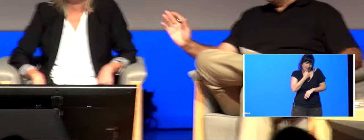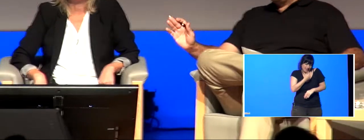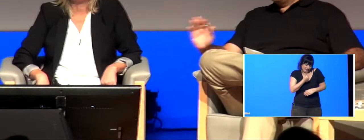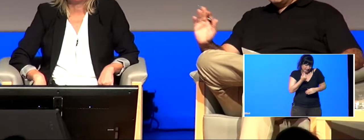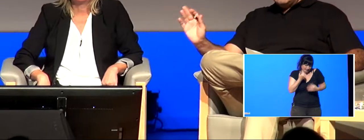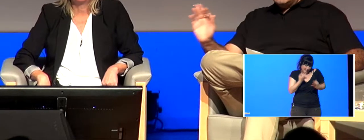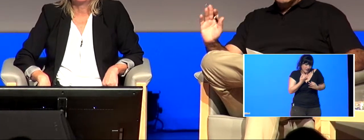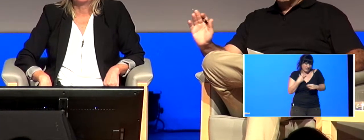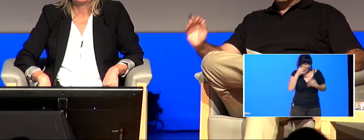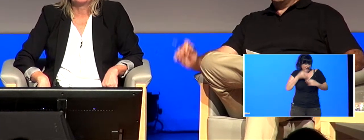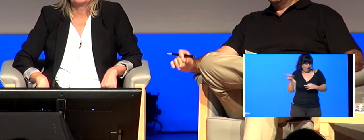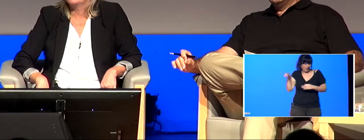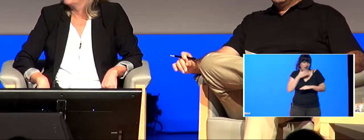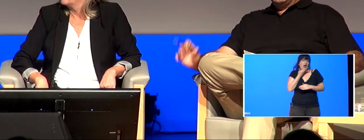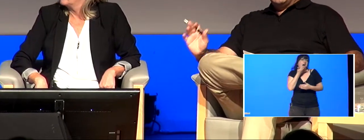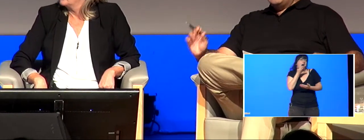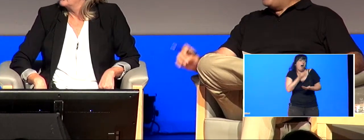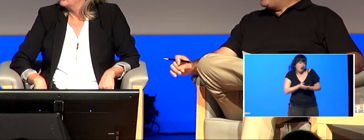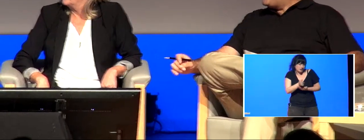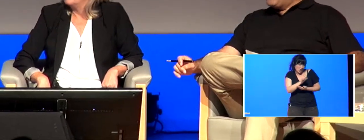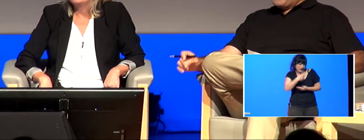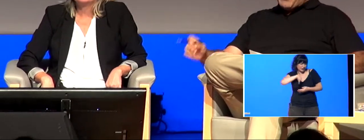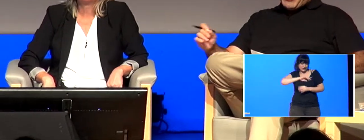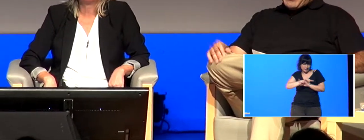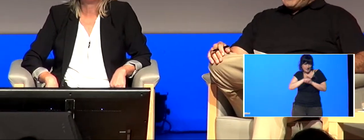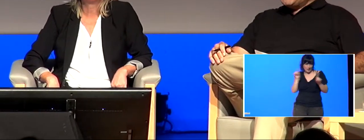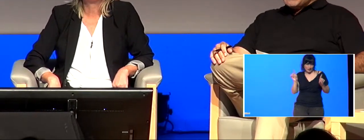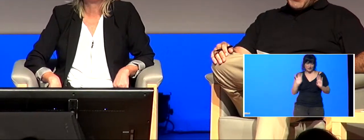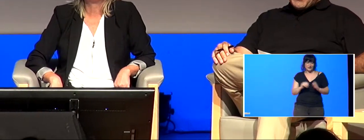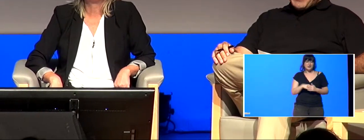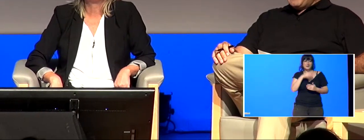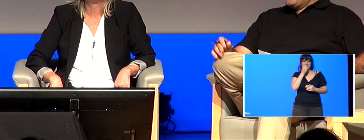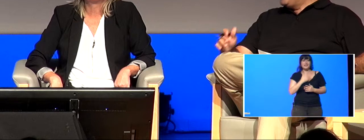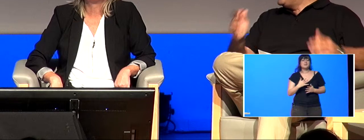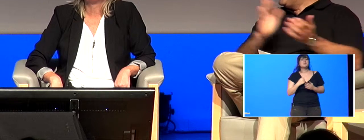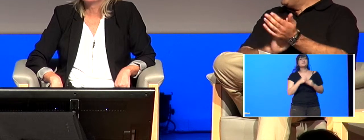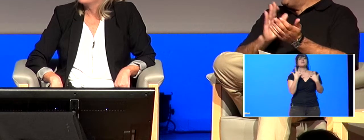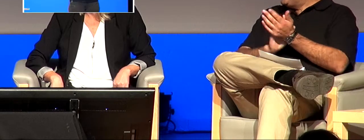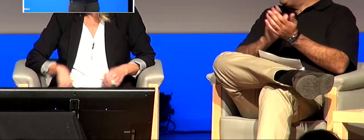que no se va a aburrir él ni nosotros con él de aquí en adelante. Bueno, bien, dicho eso.